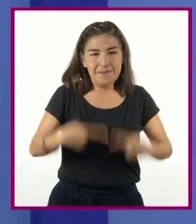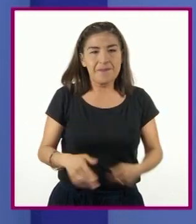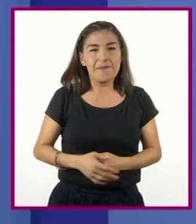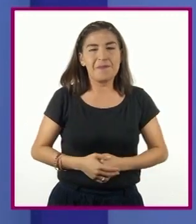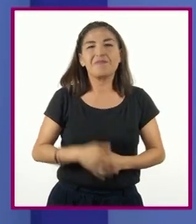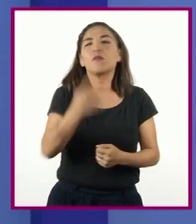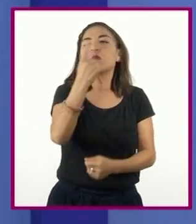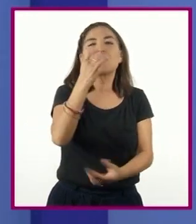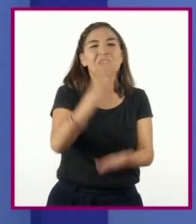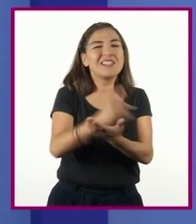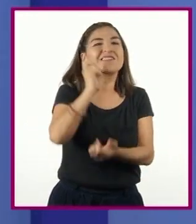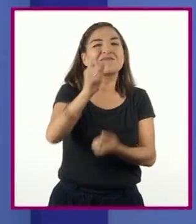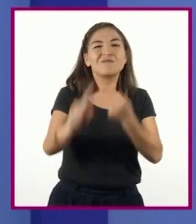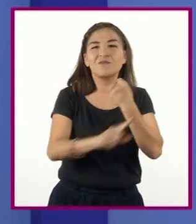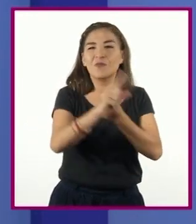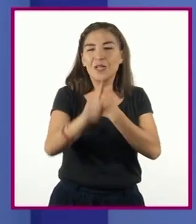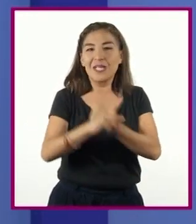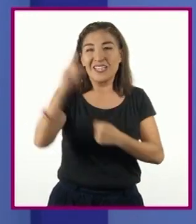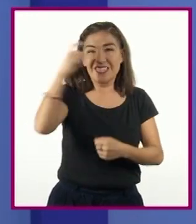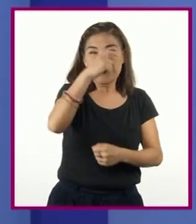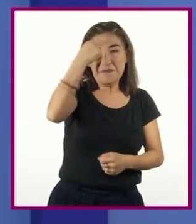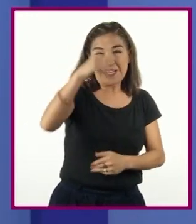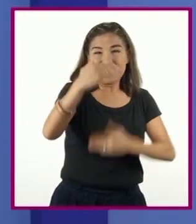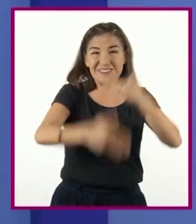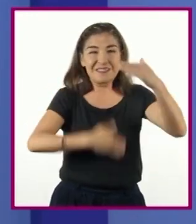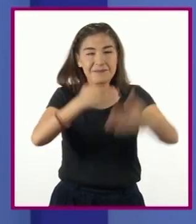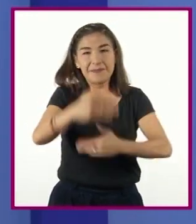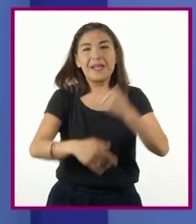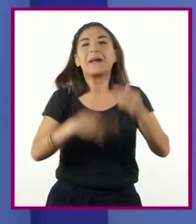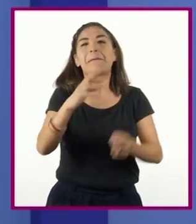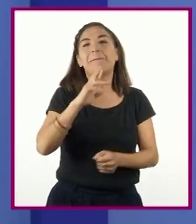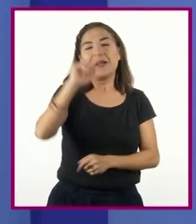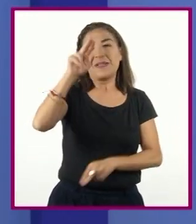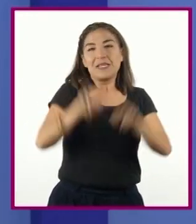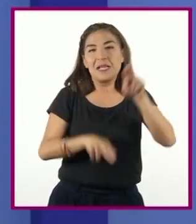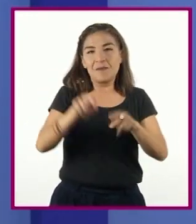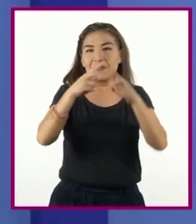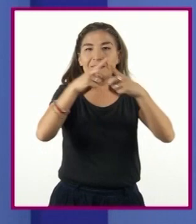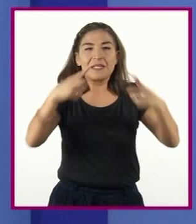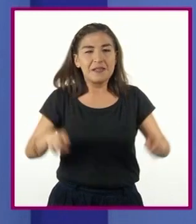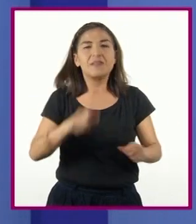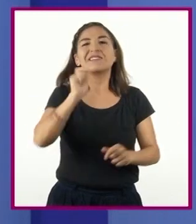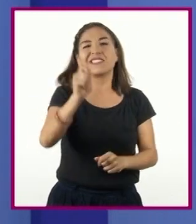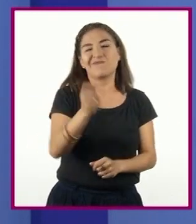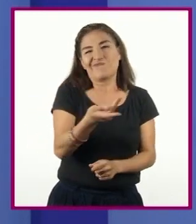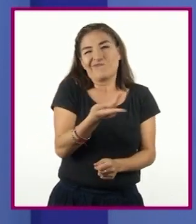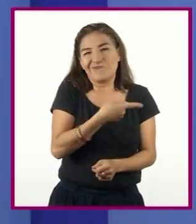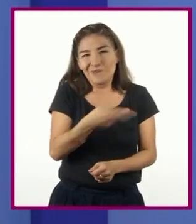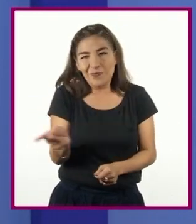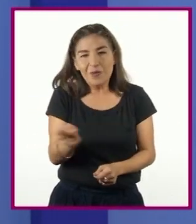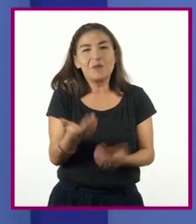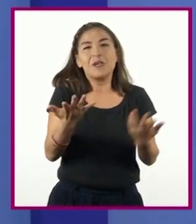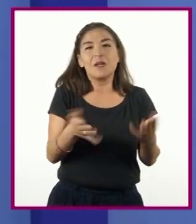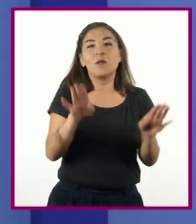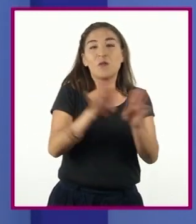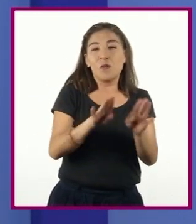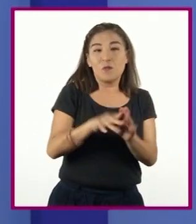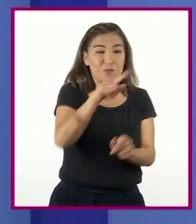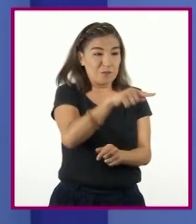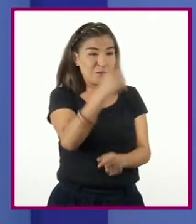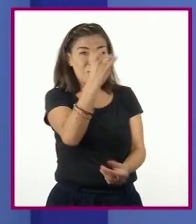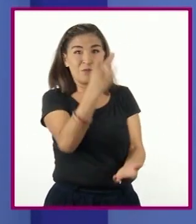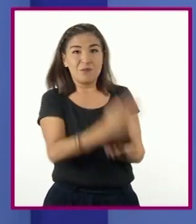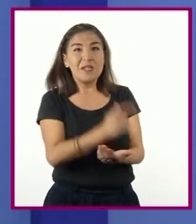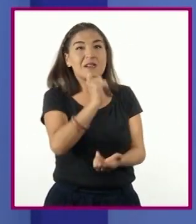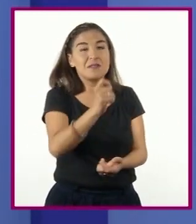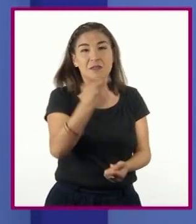los problemas que dificultan avanzar hacia mejores niveles de desarrollo es la pobreza, que no solo afecta